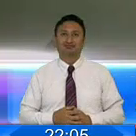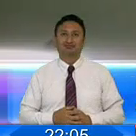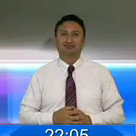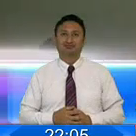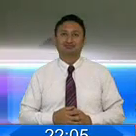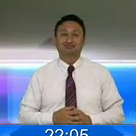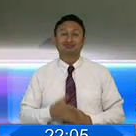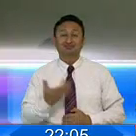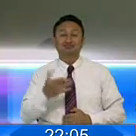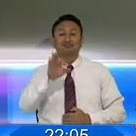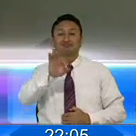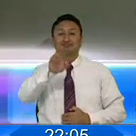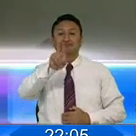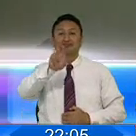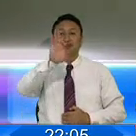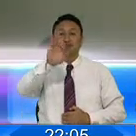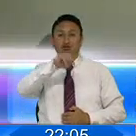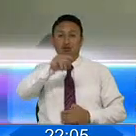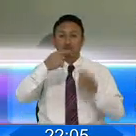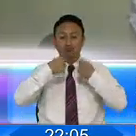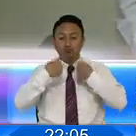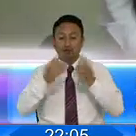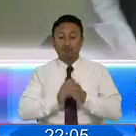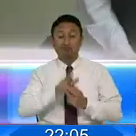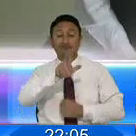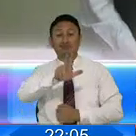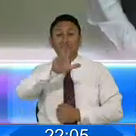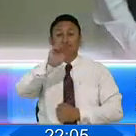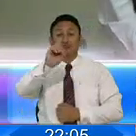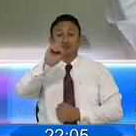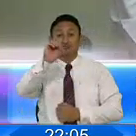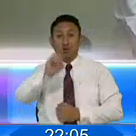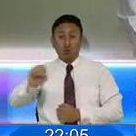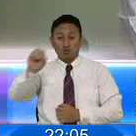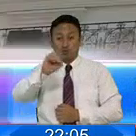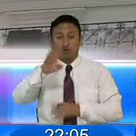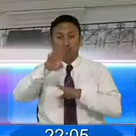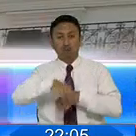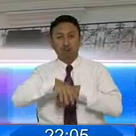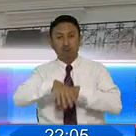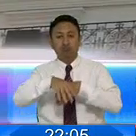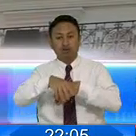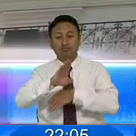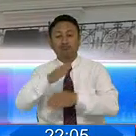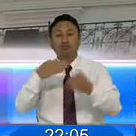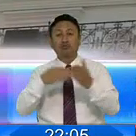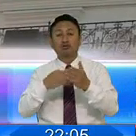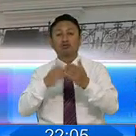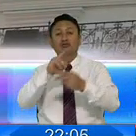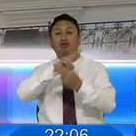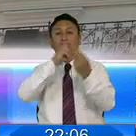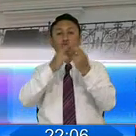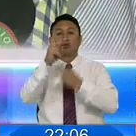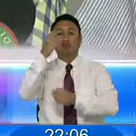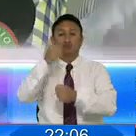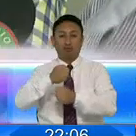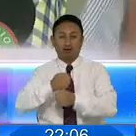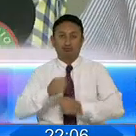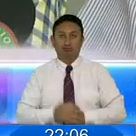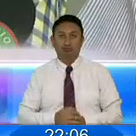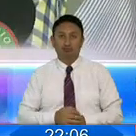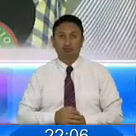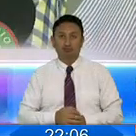el frente unitario de trabajadores anunciaba que el 30 de octubre se movilizarán en contra de las reformas laborales el